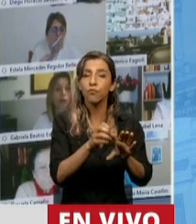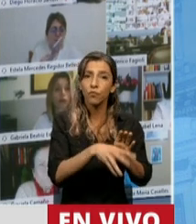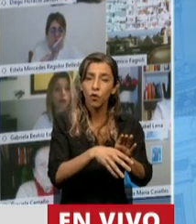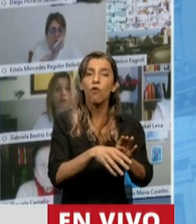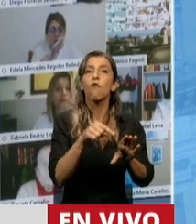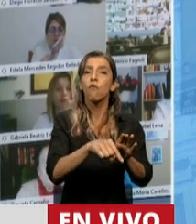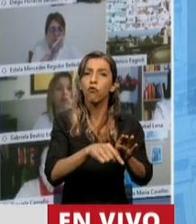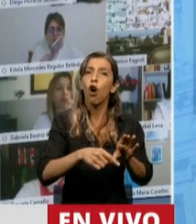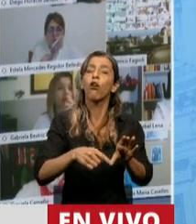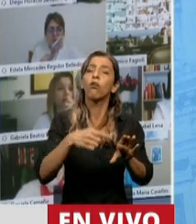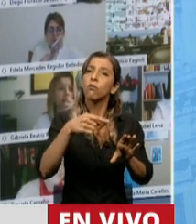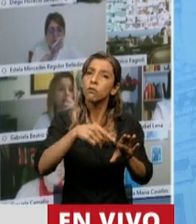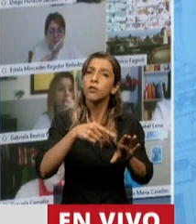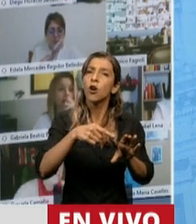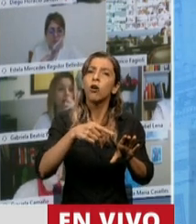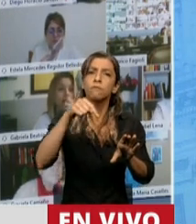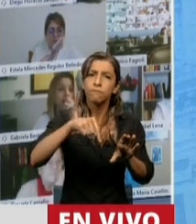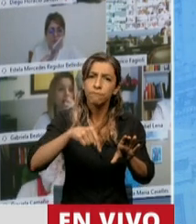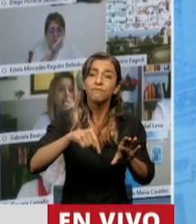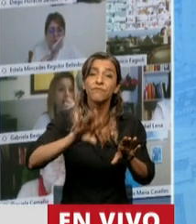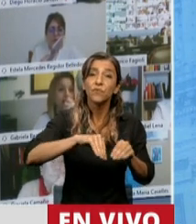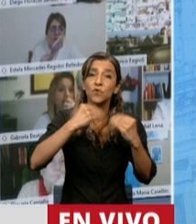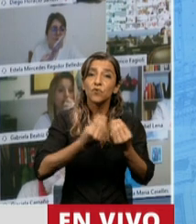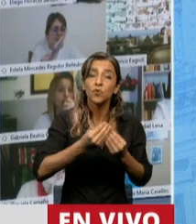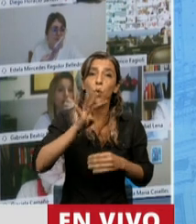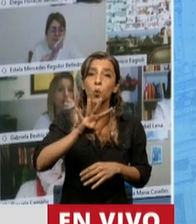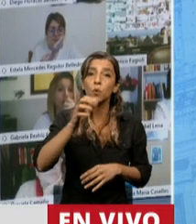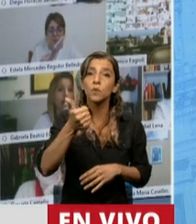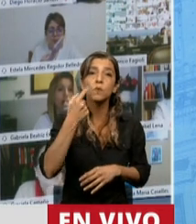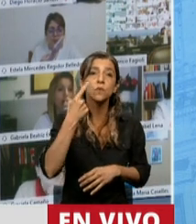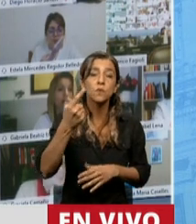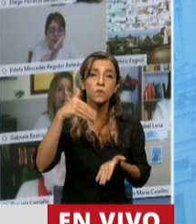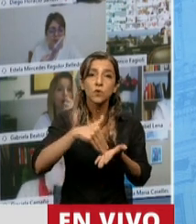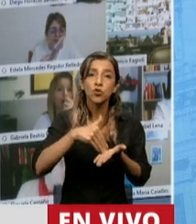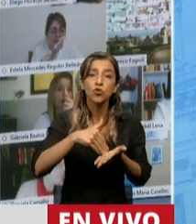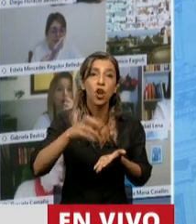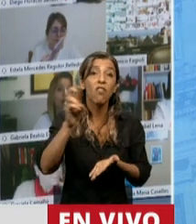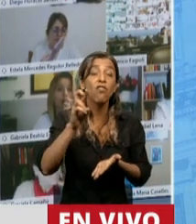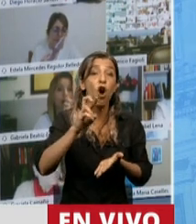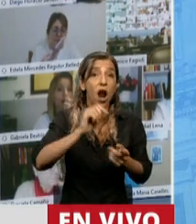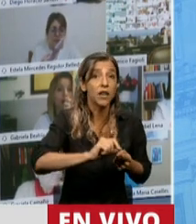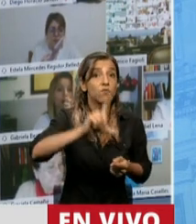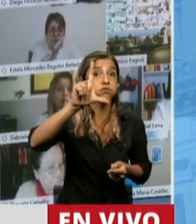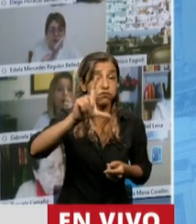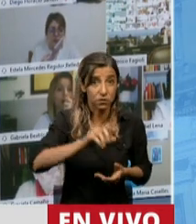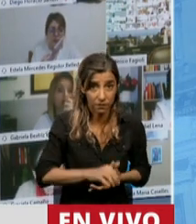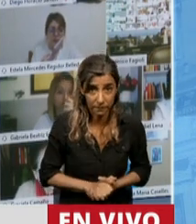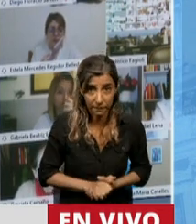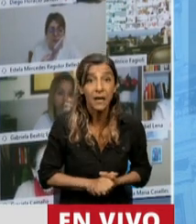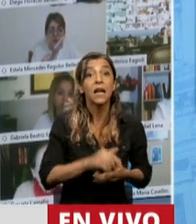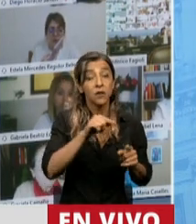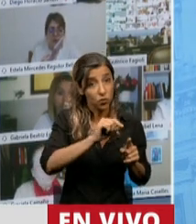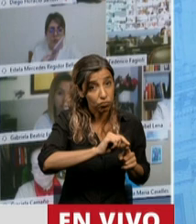se incrementó a 46,000 millones de dólares e incrementó a